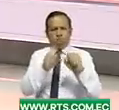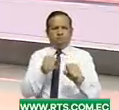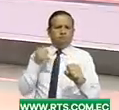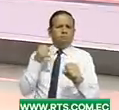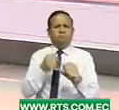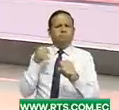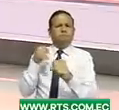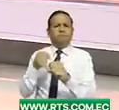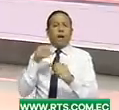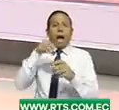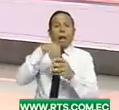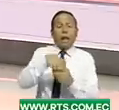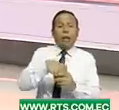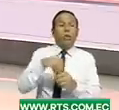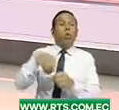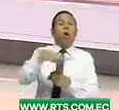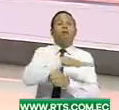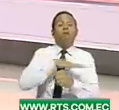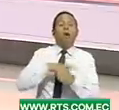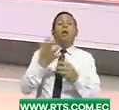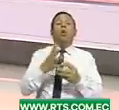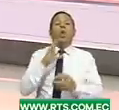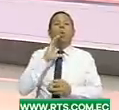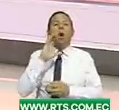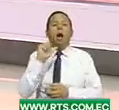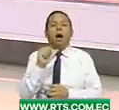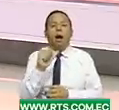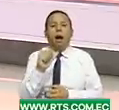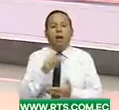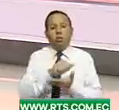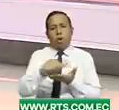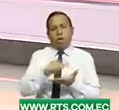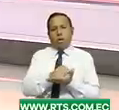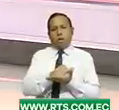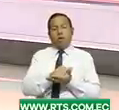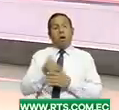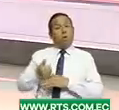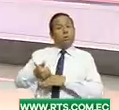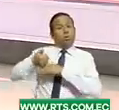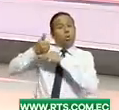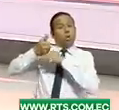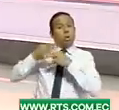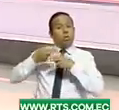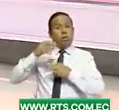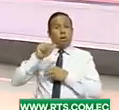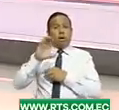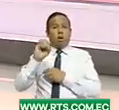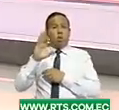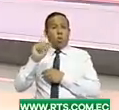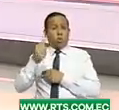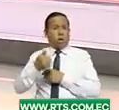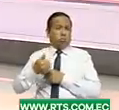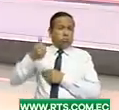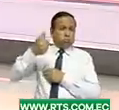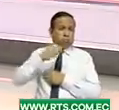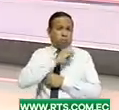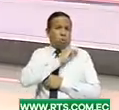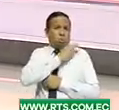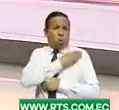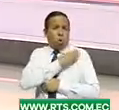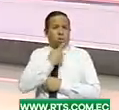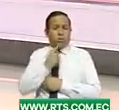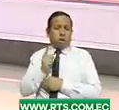en Azuay. Esto provocó la visita del general Gustavo Acosta, comandante general del ejército, quien en rueda de prensa manifestó